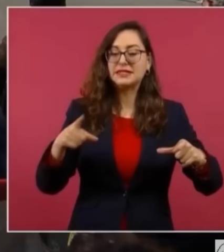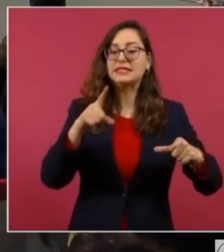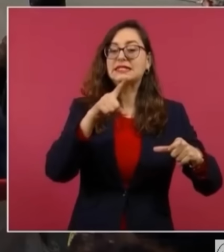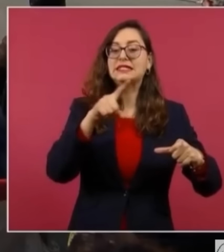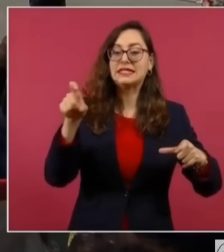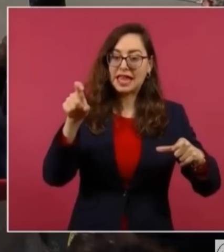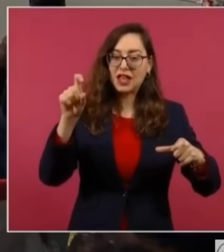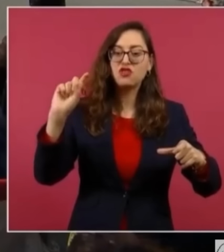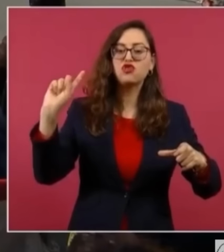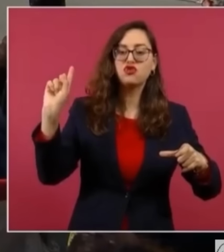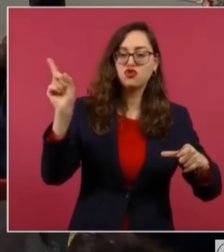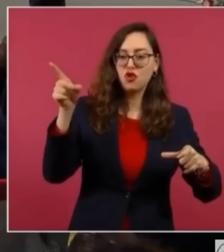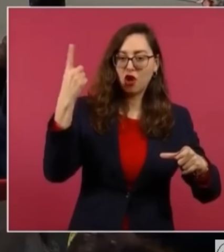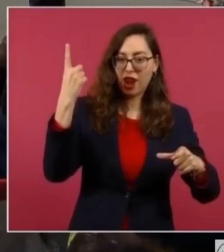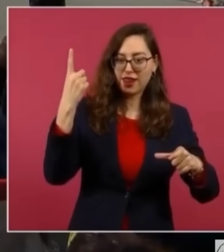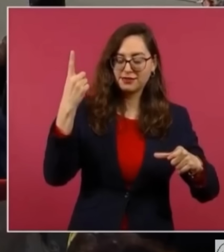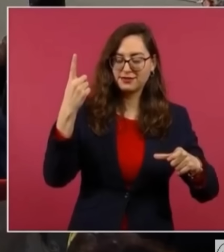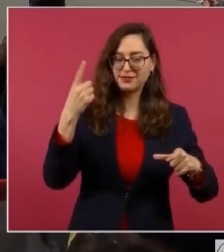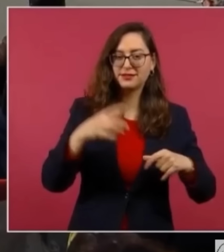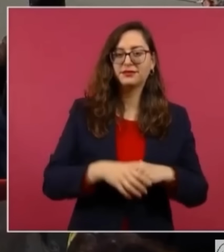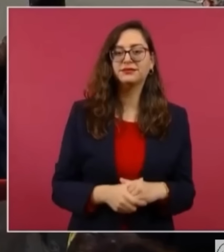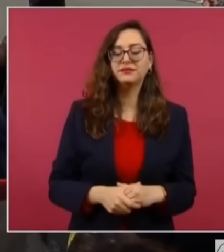billetes de $100.